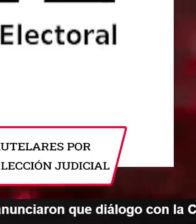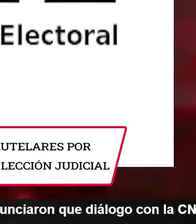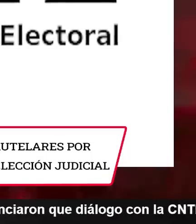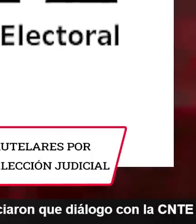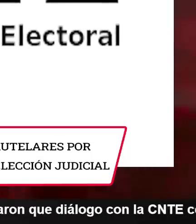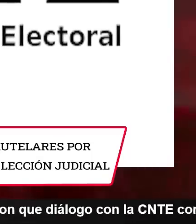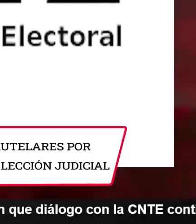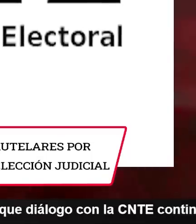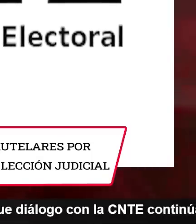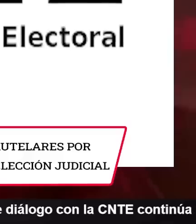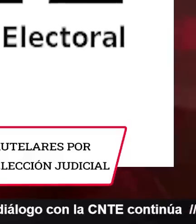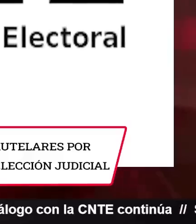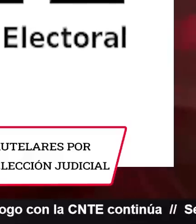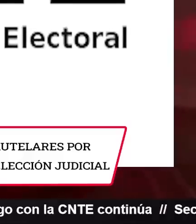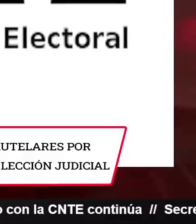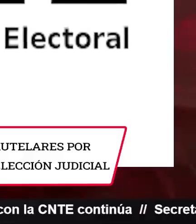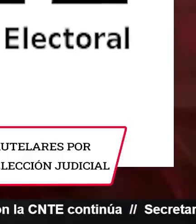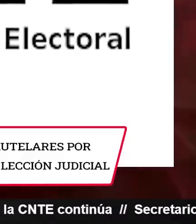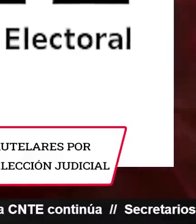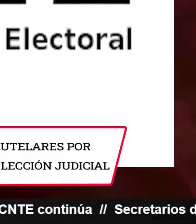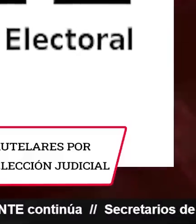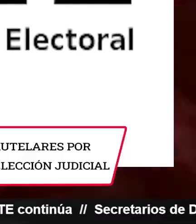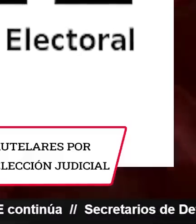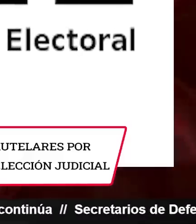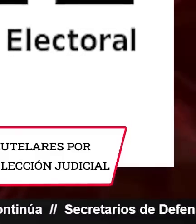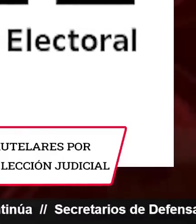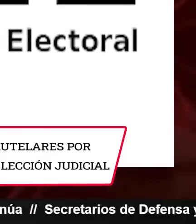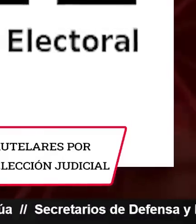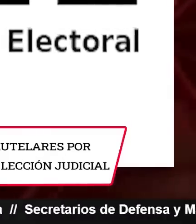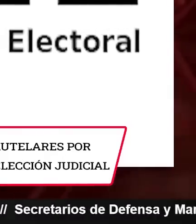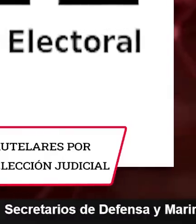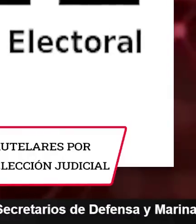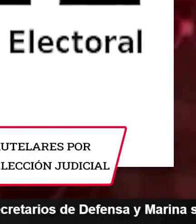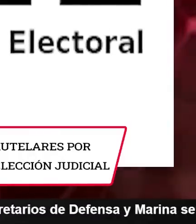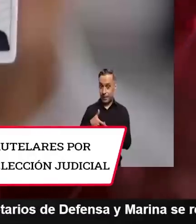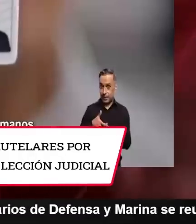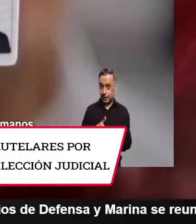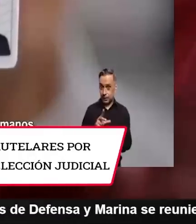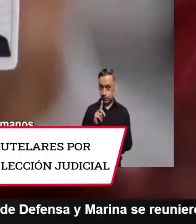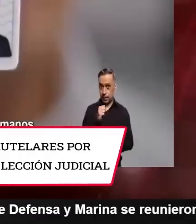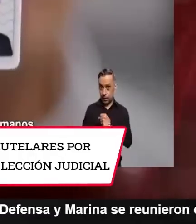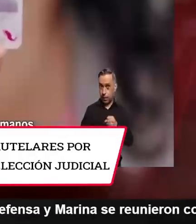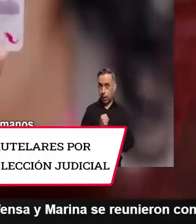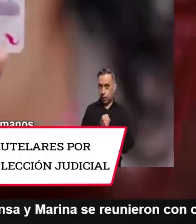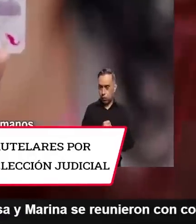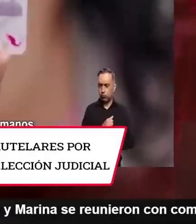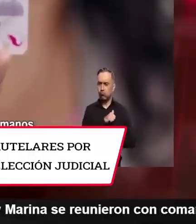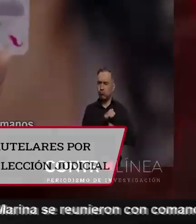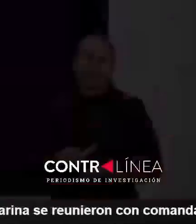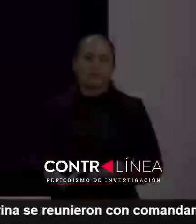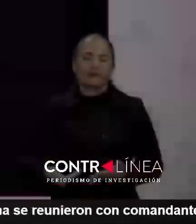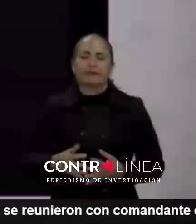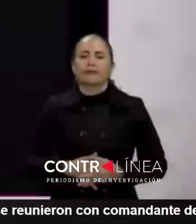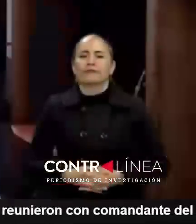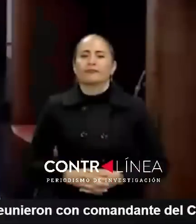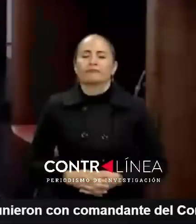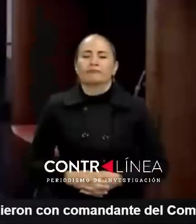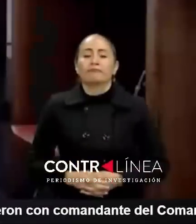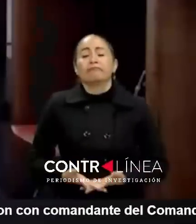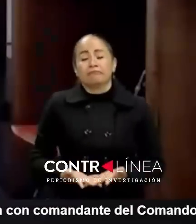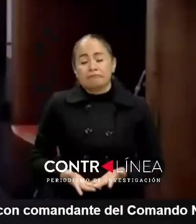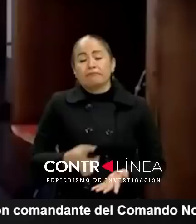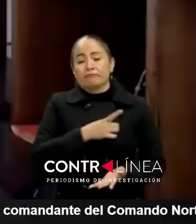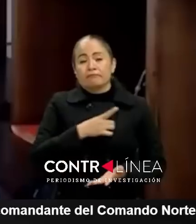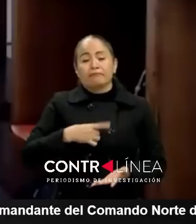tenga efecto contundente. En ese sentido, vamos a escuchar las palabras de la consejera electoral Dania Rabel. Y condenarse